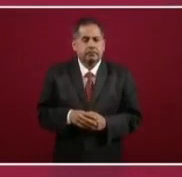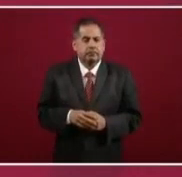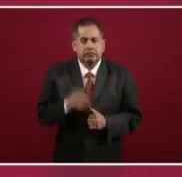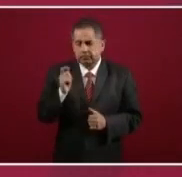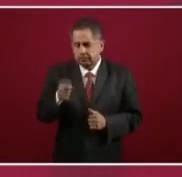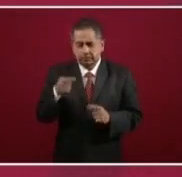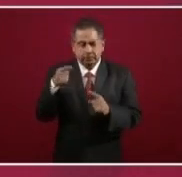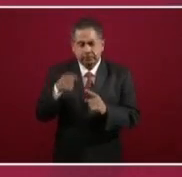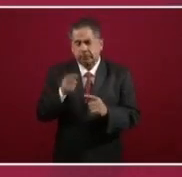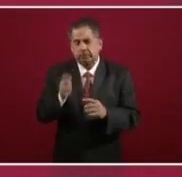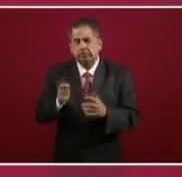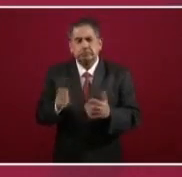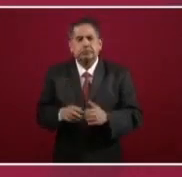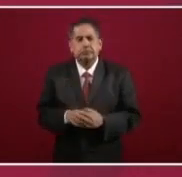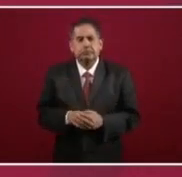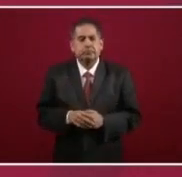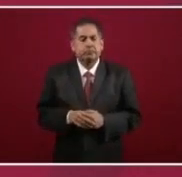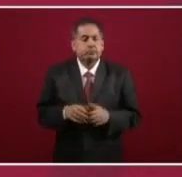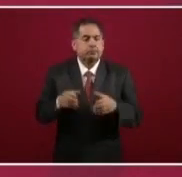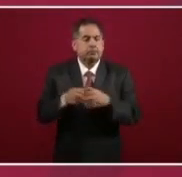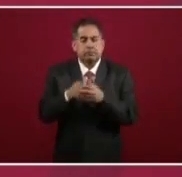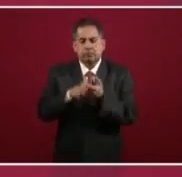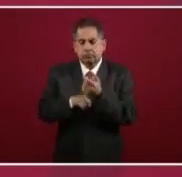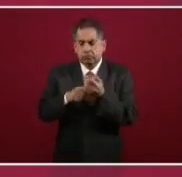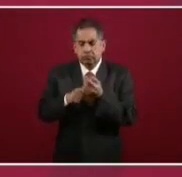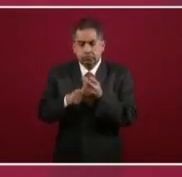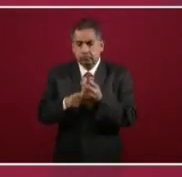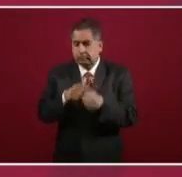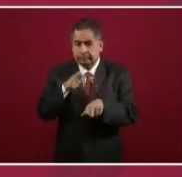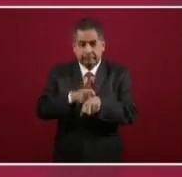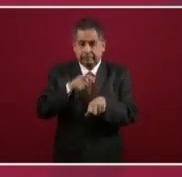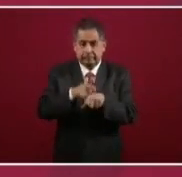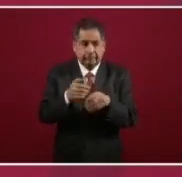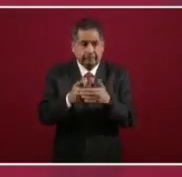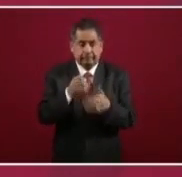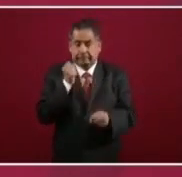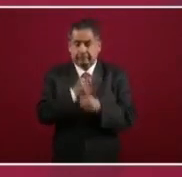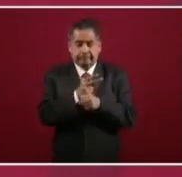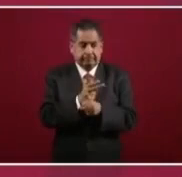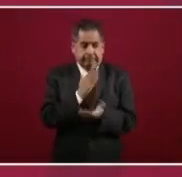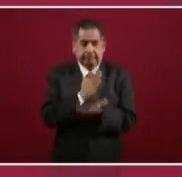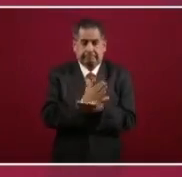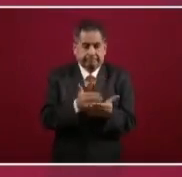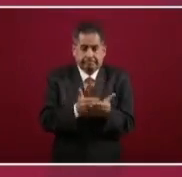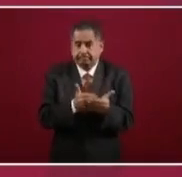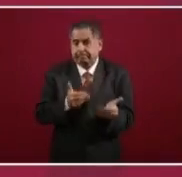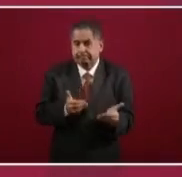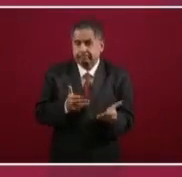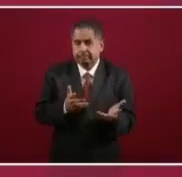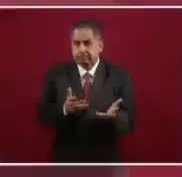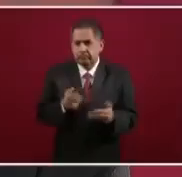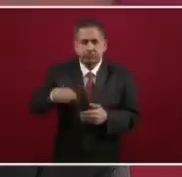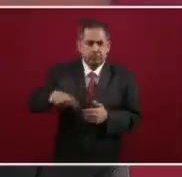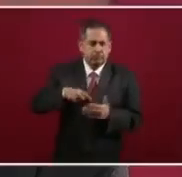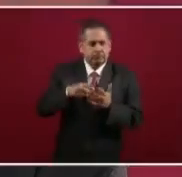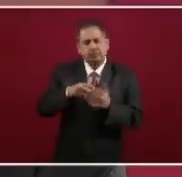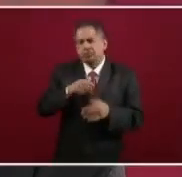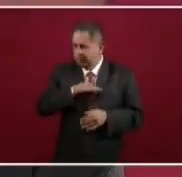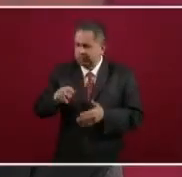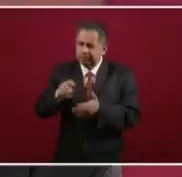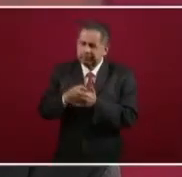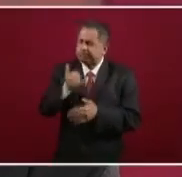es el que se actuó a tiempo si somos perfectibles